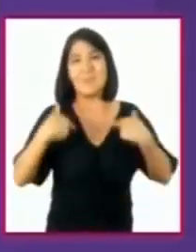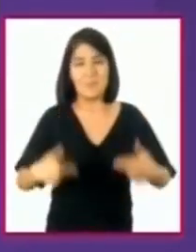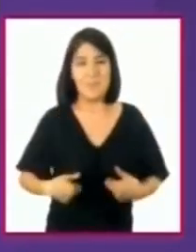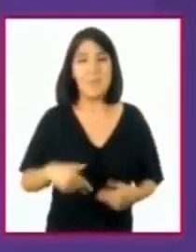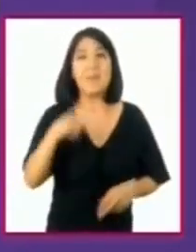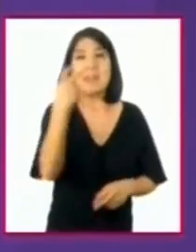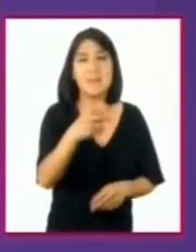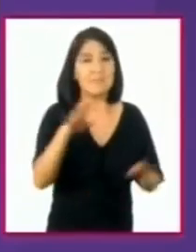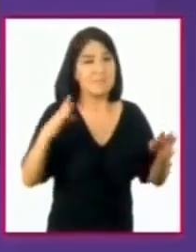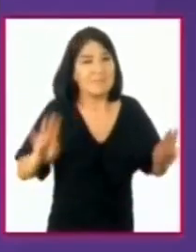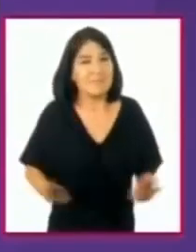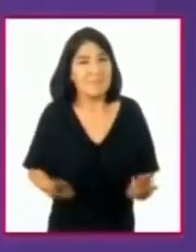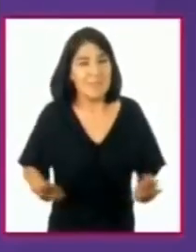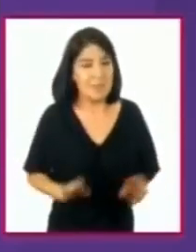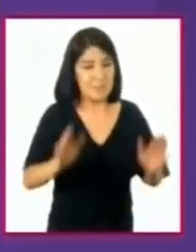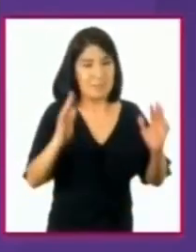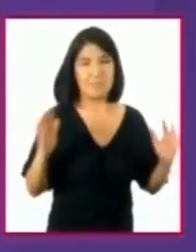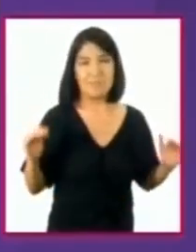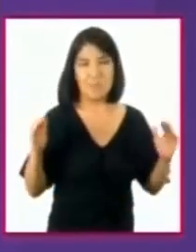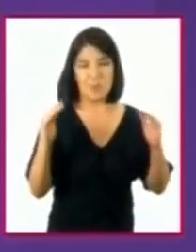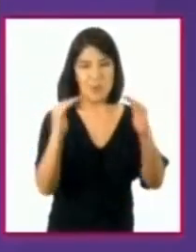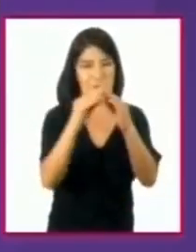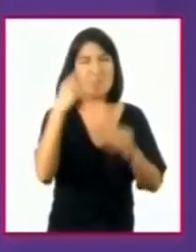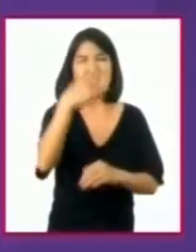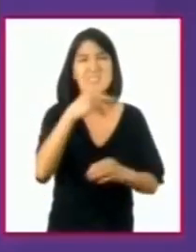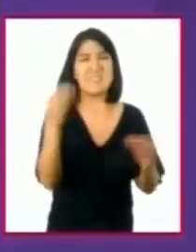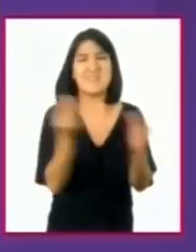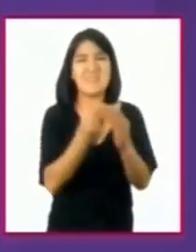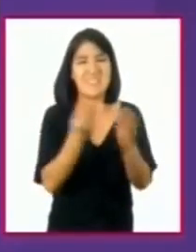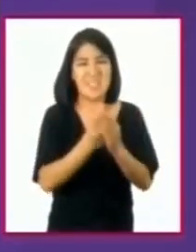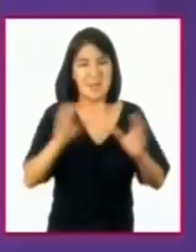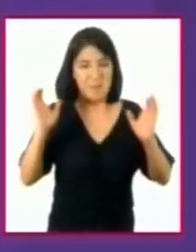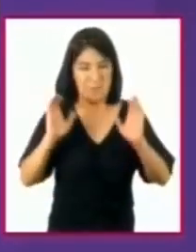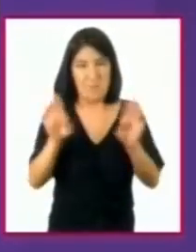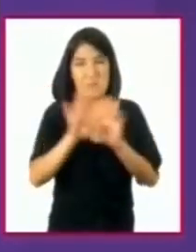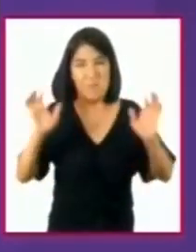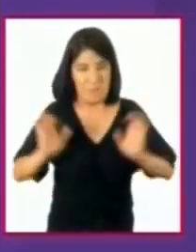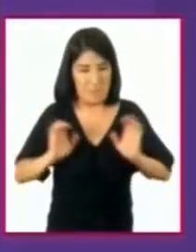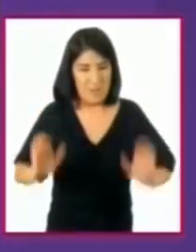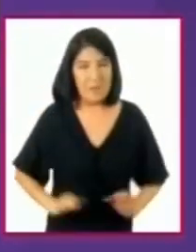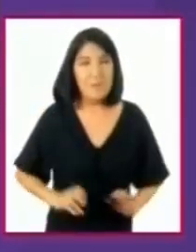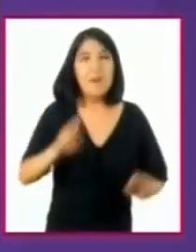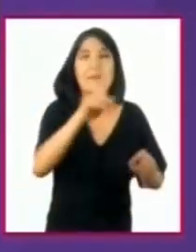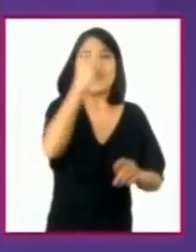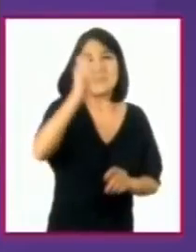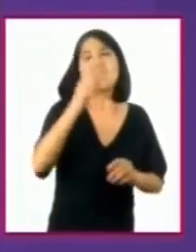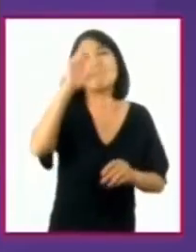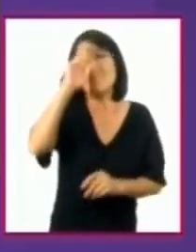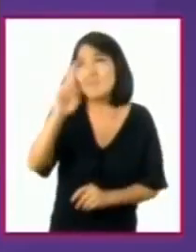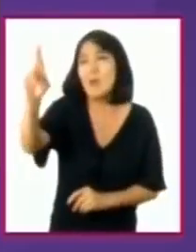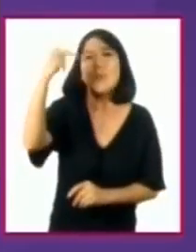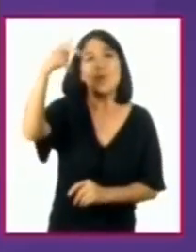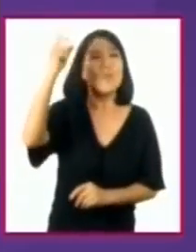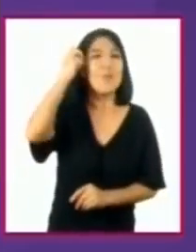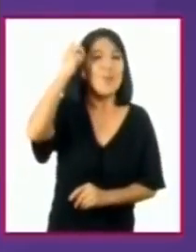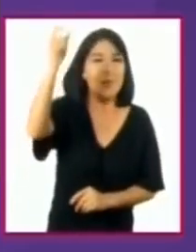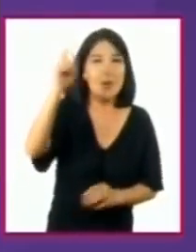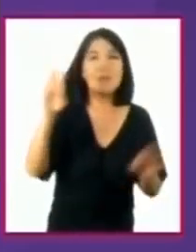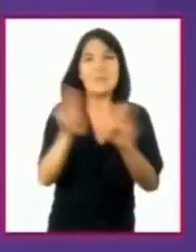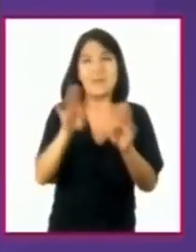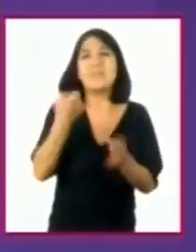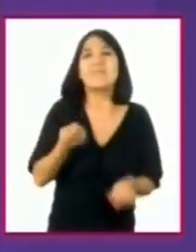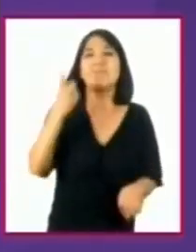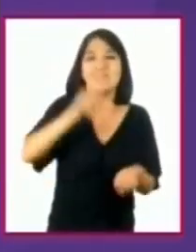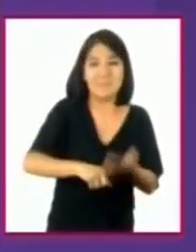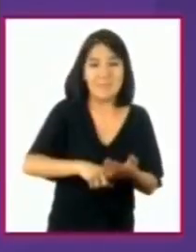se caracteriza por las estructuras cónicas de varios cuerpos dedicadas a sus dioses, alrededor de las cuales